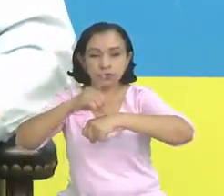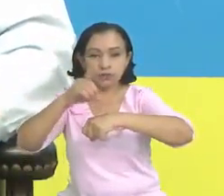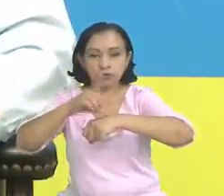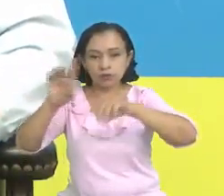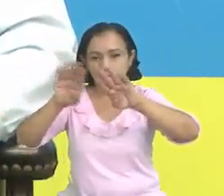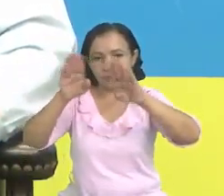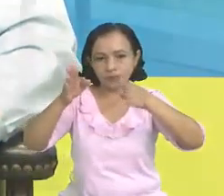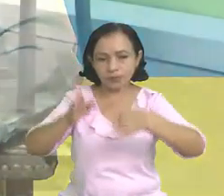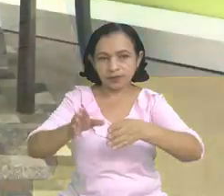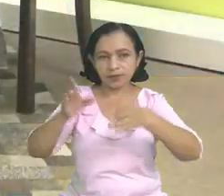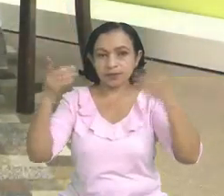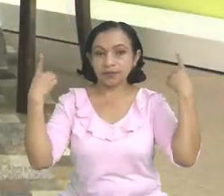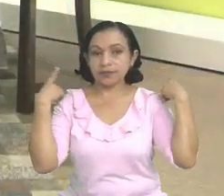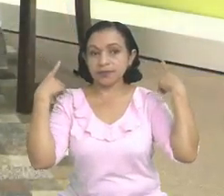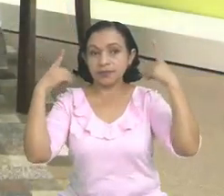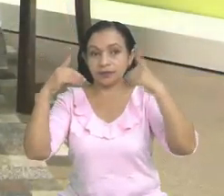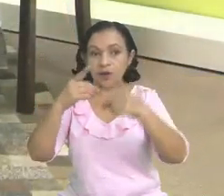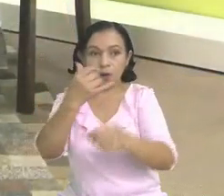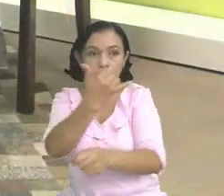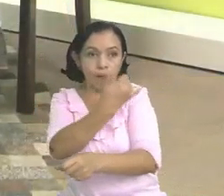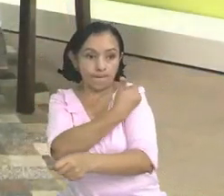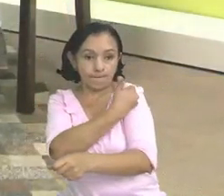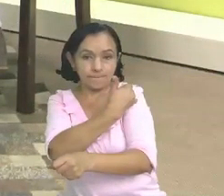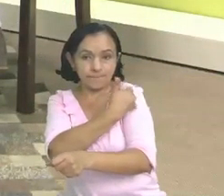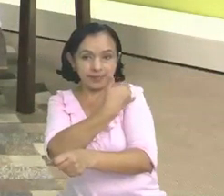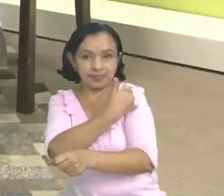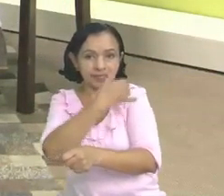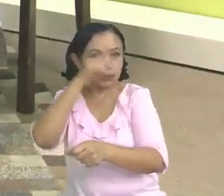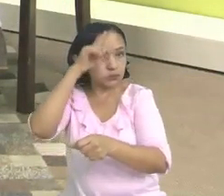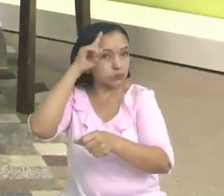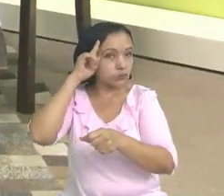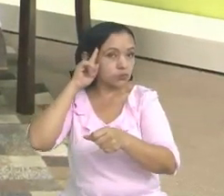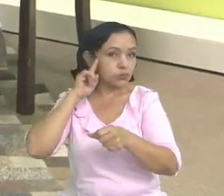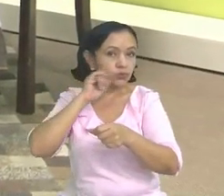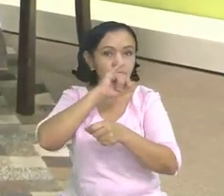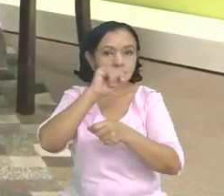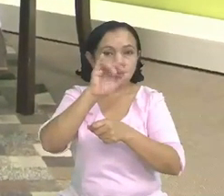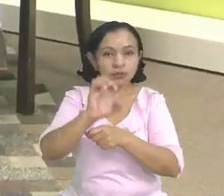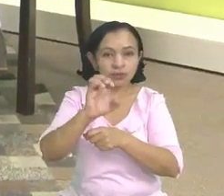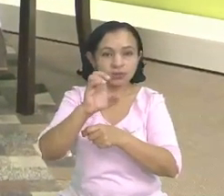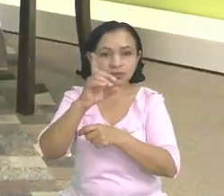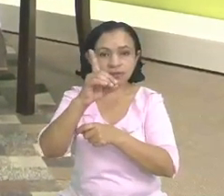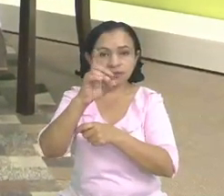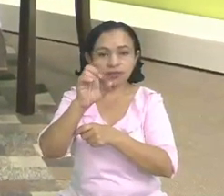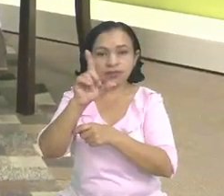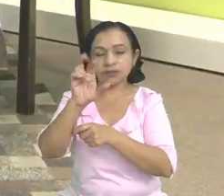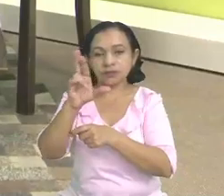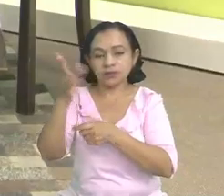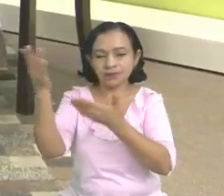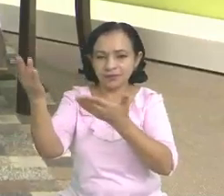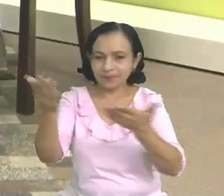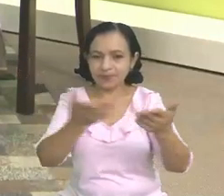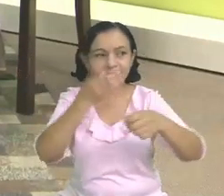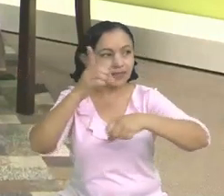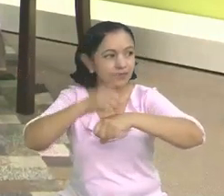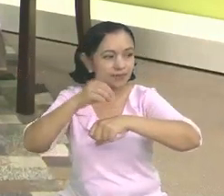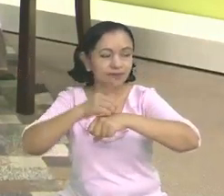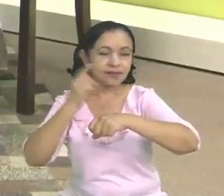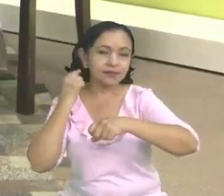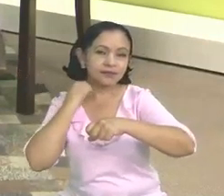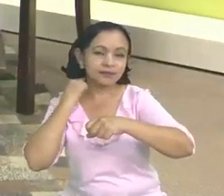quien es directora del Hospital Psicosocial José Dolores Flete. Bienvenida, doctora. Es un gusto siempre tenerla